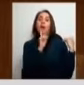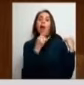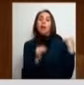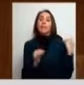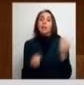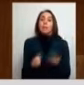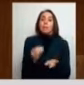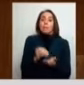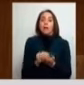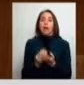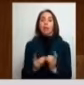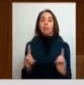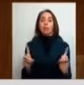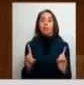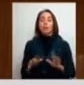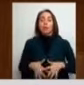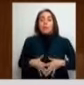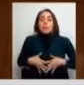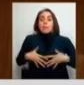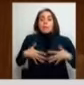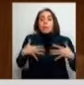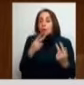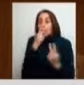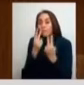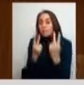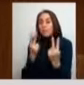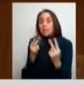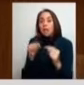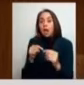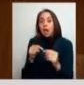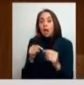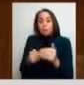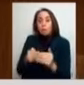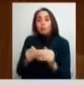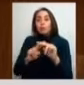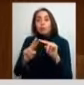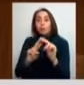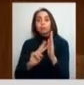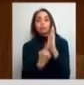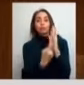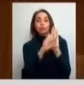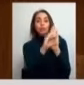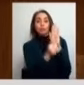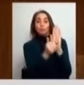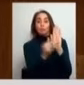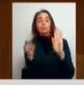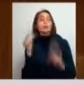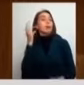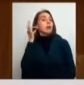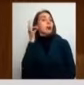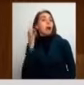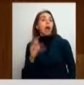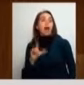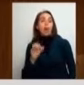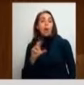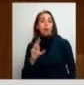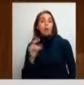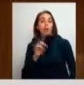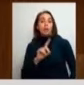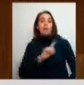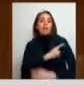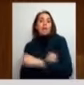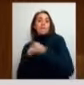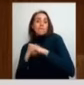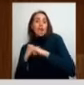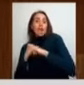es emocionante ver que estamos en medio de un proceso constituyente luego de que laura rodríguez se puso con valentía a la dictadura